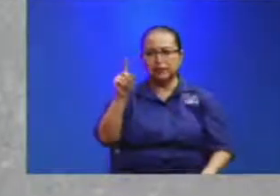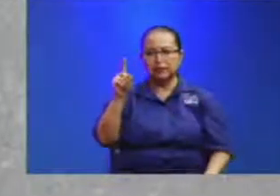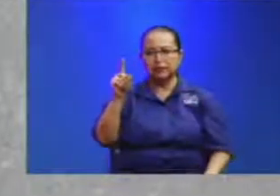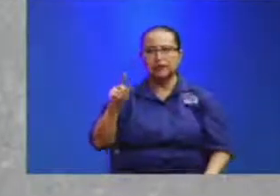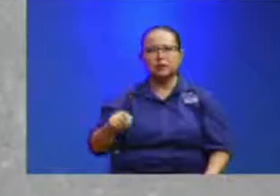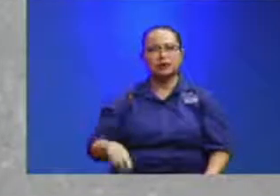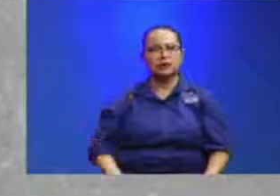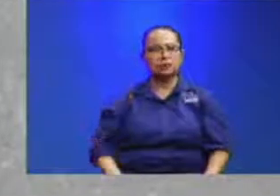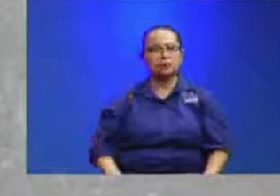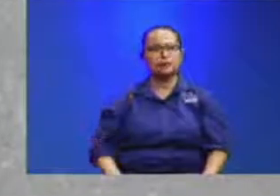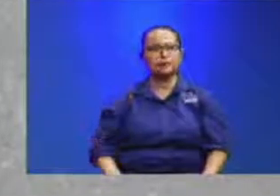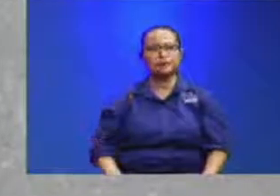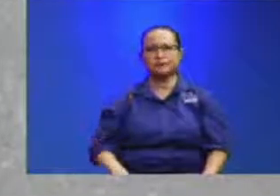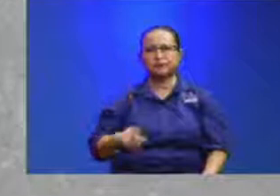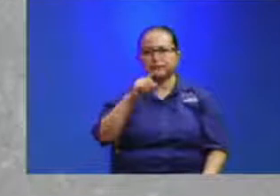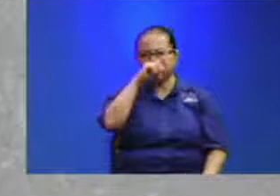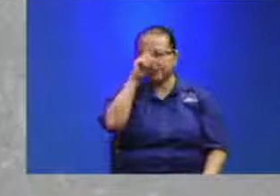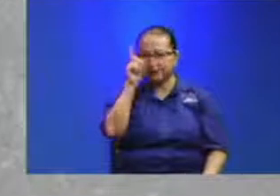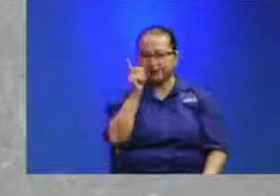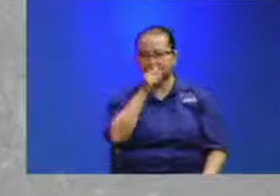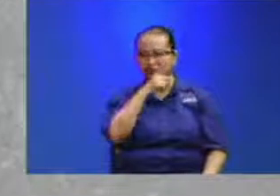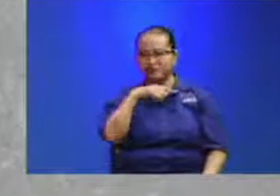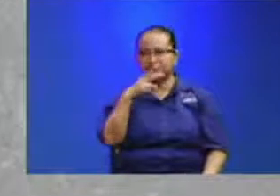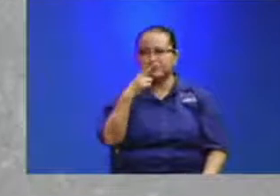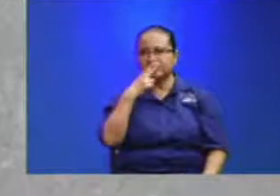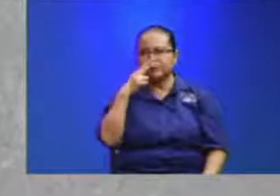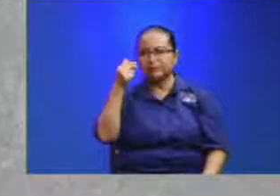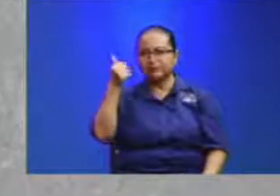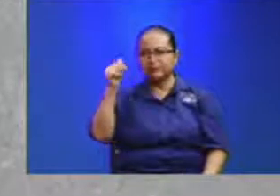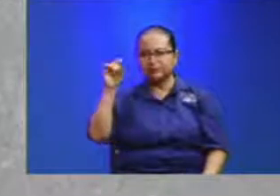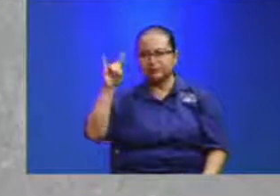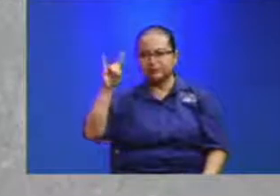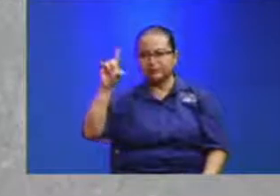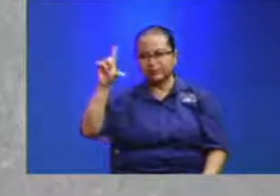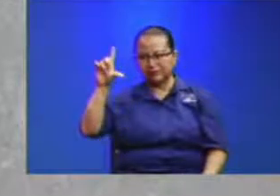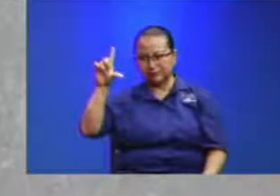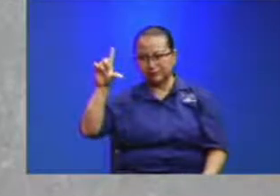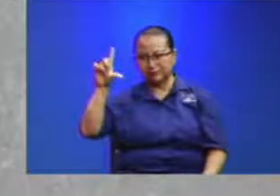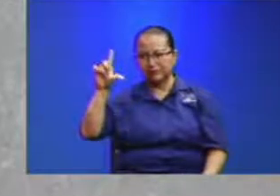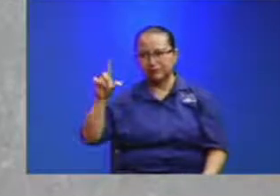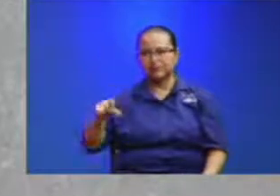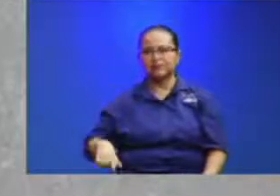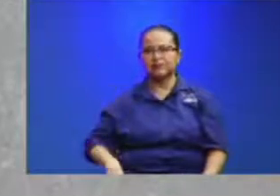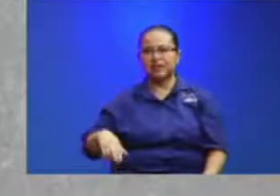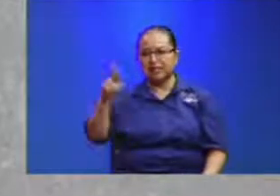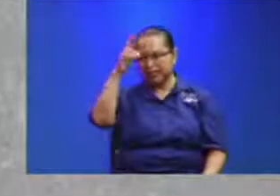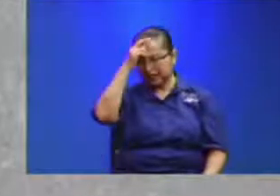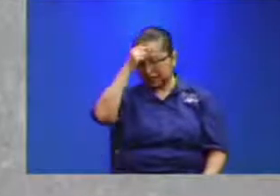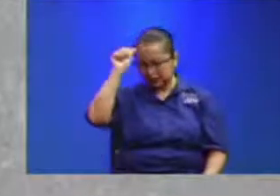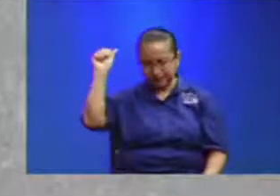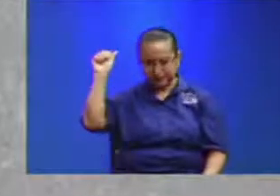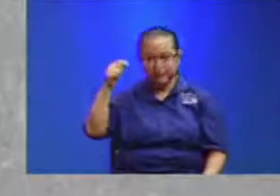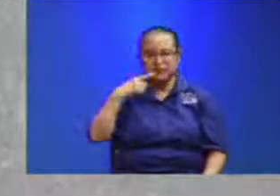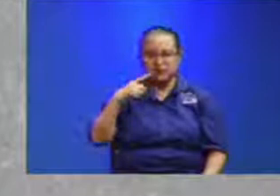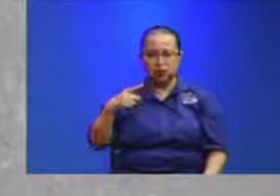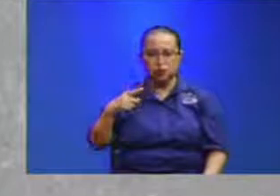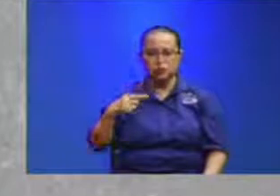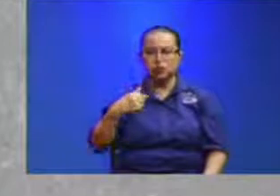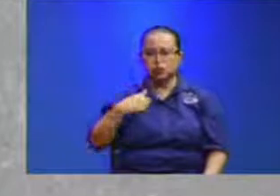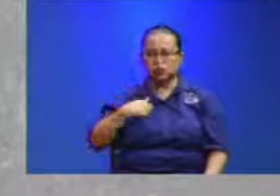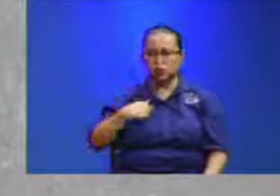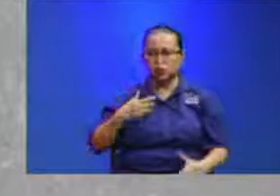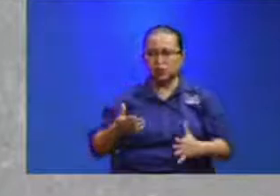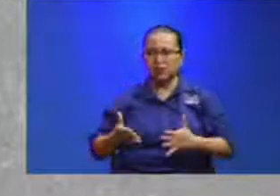dice saúl porque es la biblia k2 verdad es hebrea saúl dijo yo la daré a